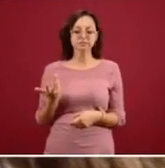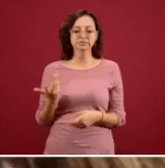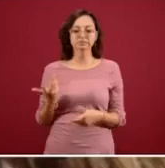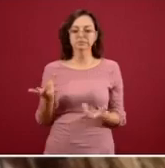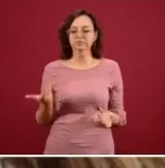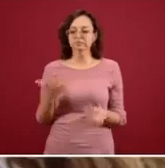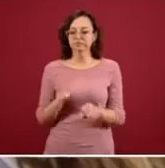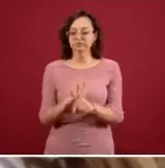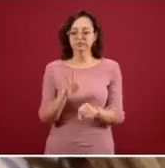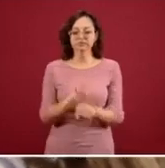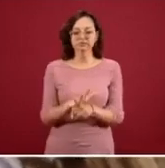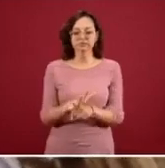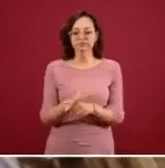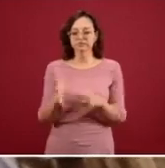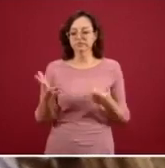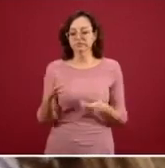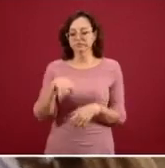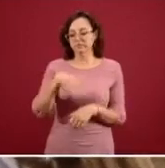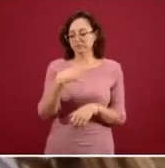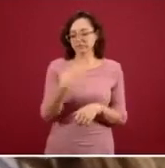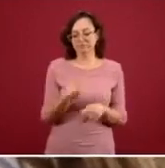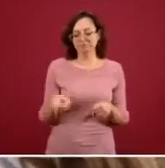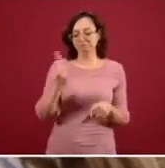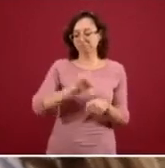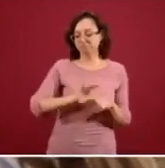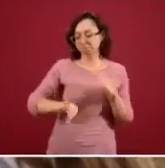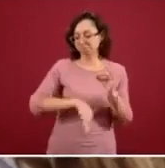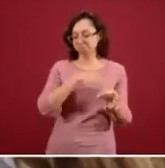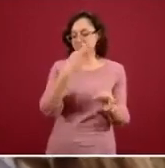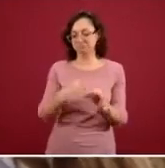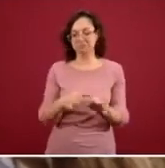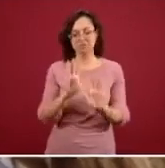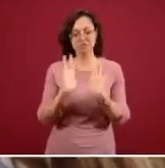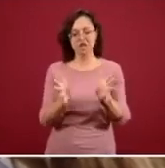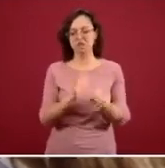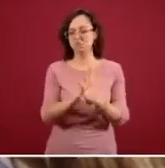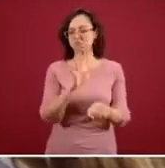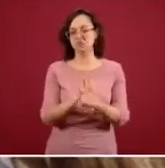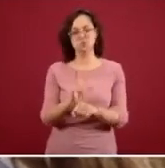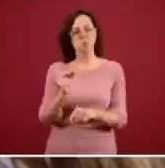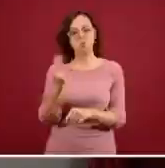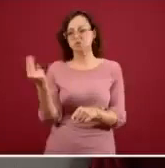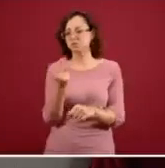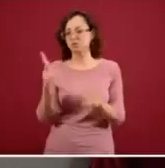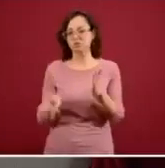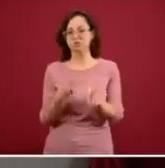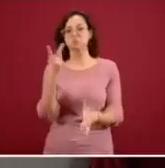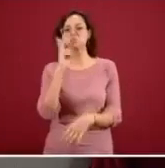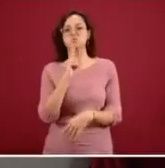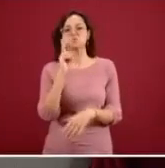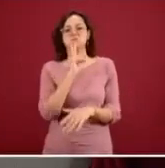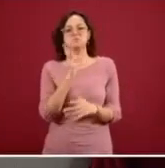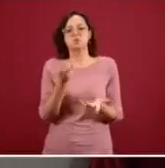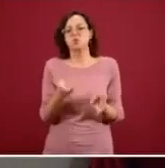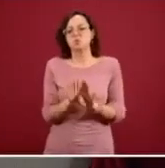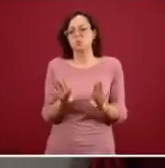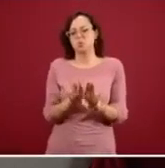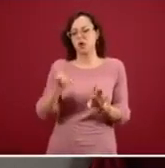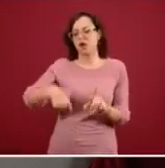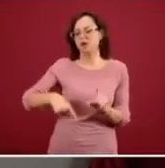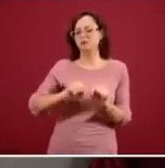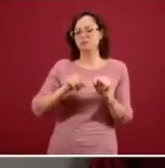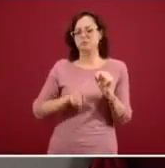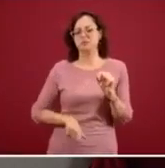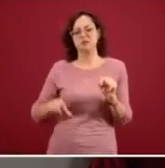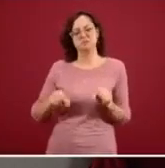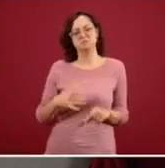es suficiente, por ejemplo, con los 14 días. Quisiera saber cuál es en específico para el caso mexicano en el